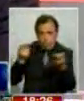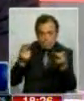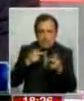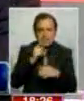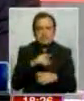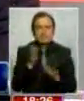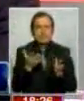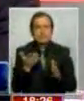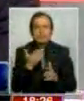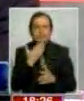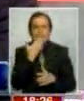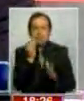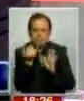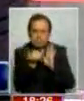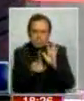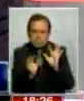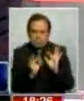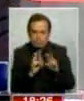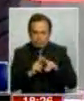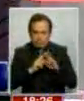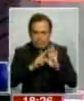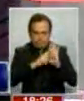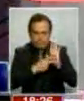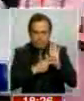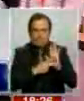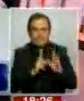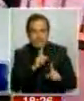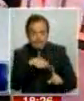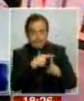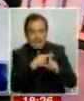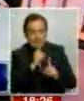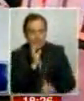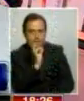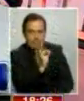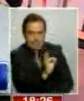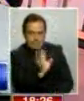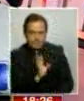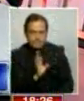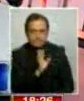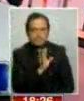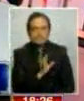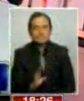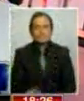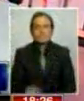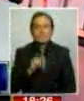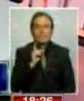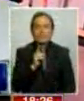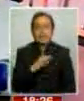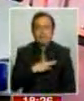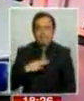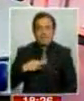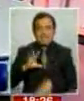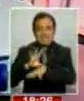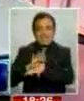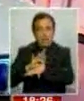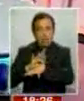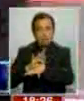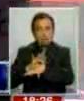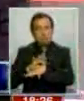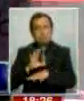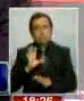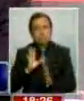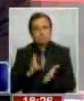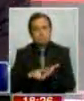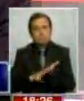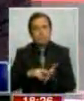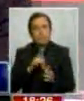con el diseño que hemos propuesto. Pero además... Déjame decirte lo siguiente, porque yo te decía así cuando tú decías. La ministra de Salud, efectivamente,